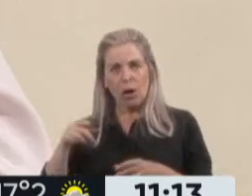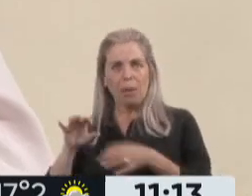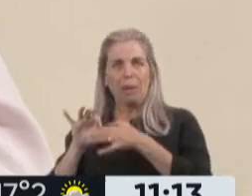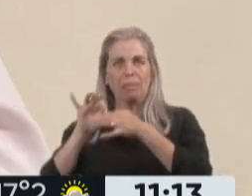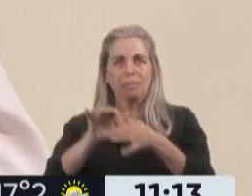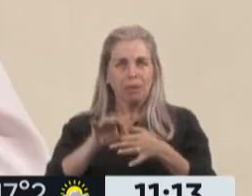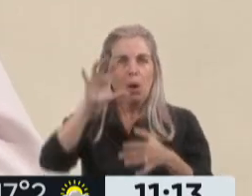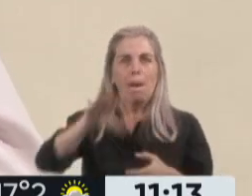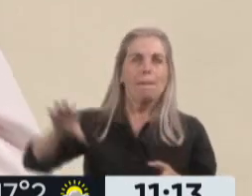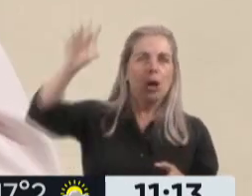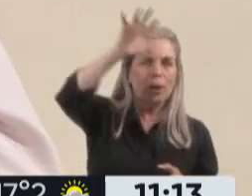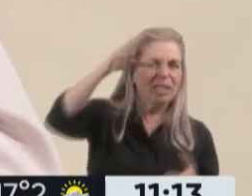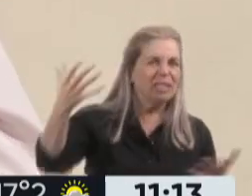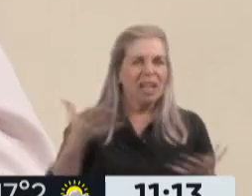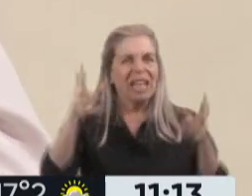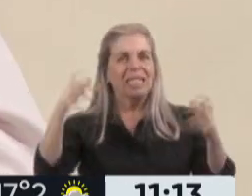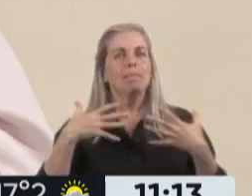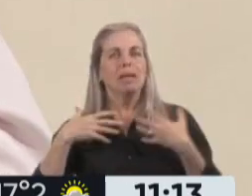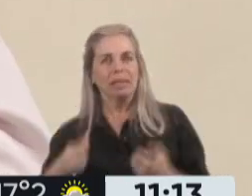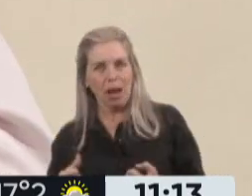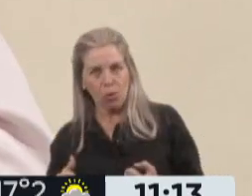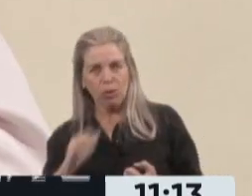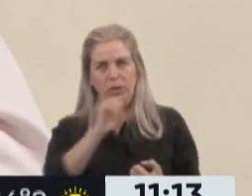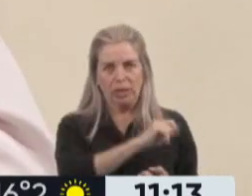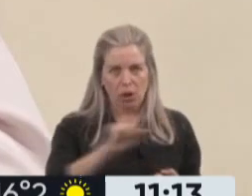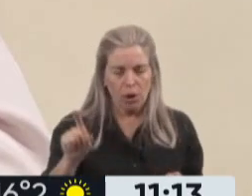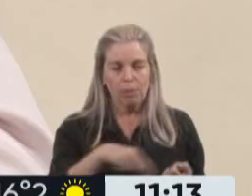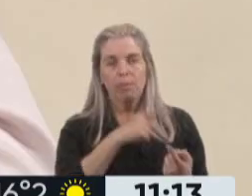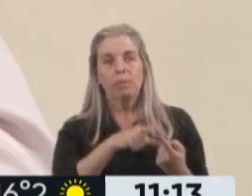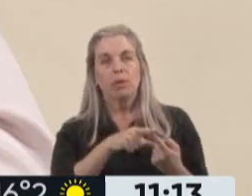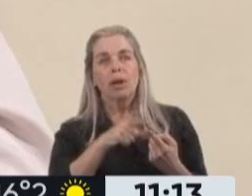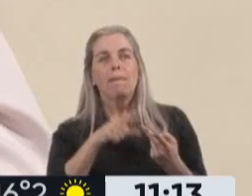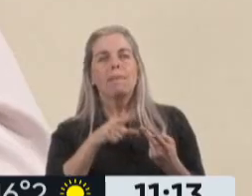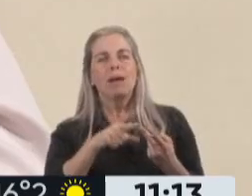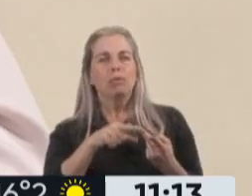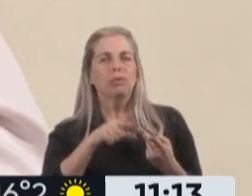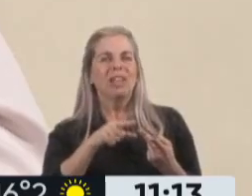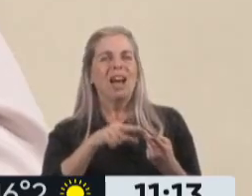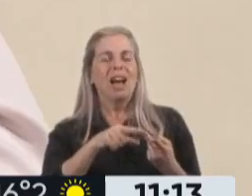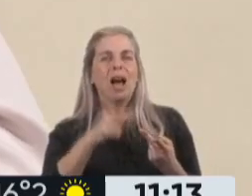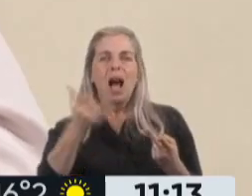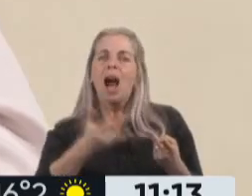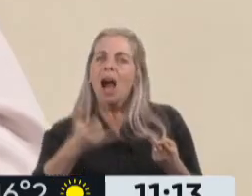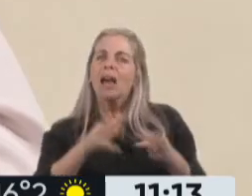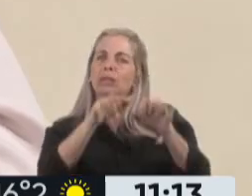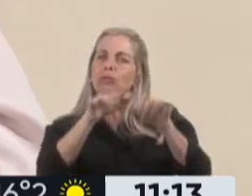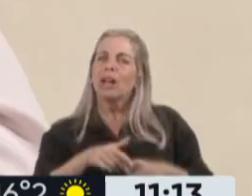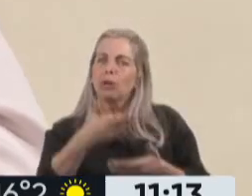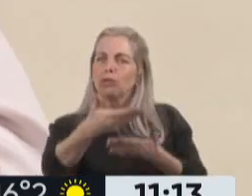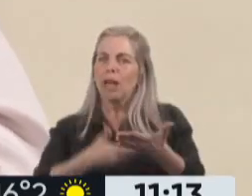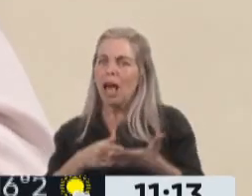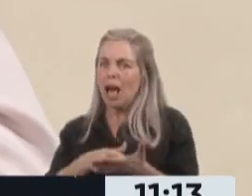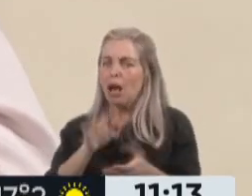esté definido o cerrado. Esa era la pregunta que me surgió recién, pero las que tenía naturalmente, hay una nota,